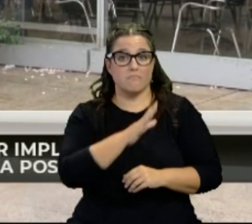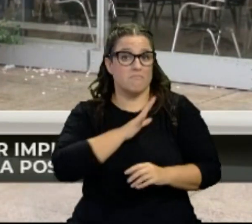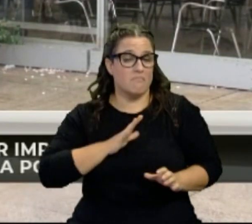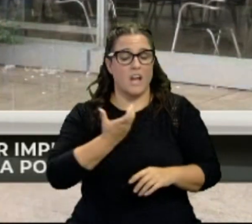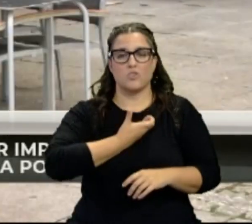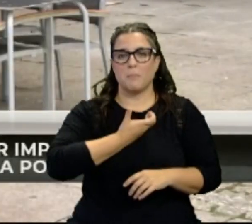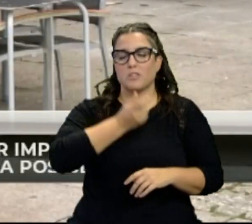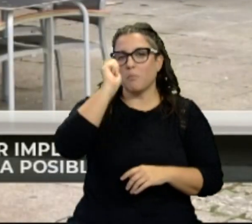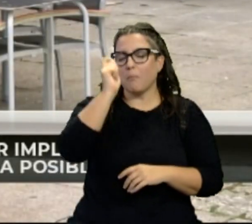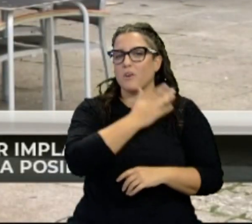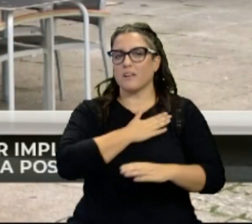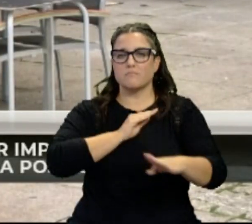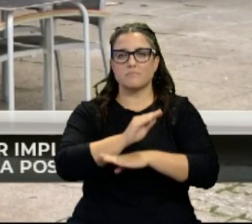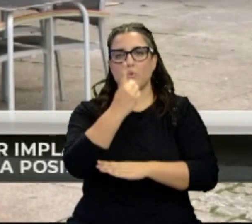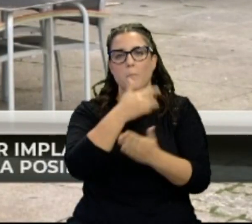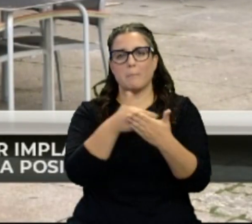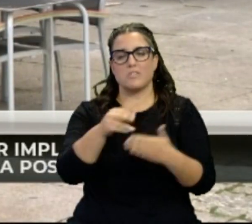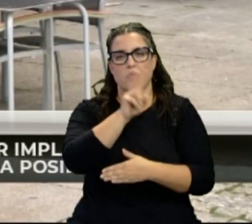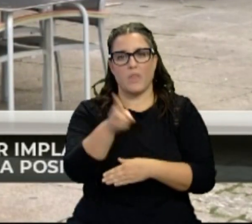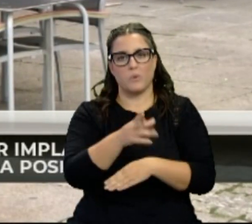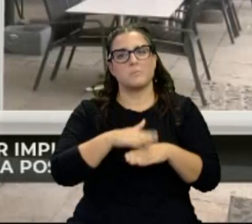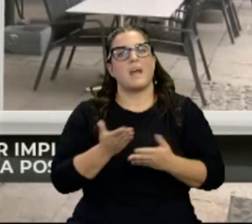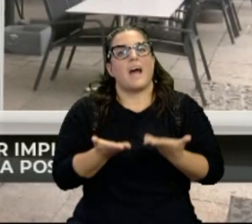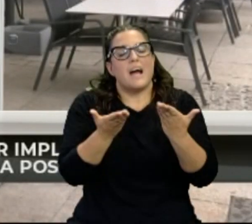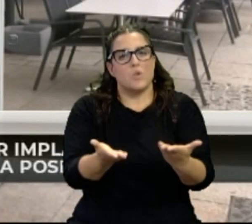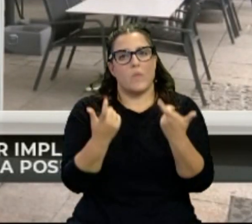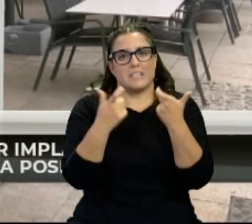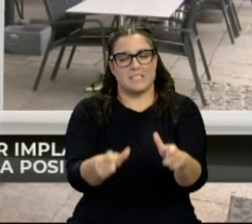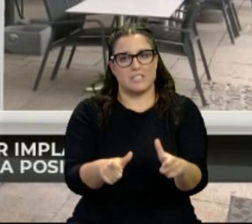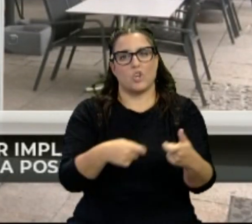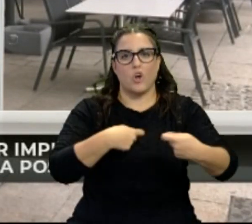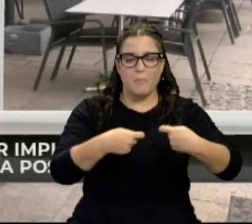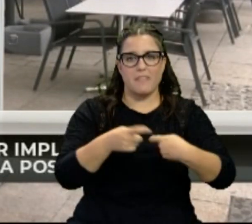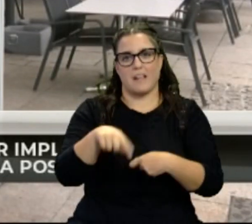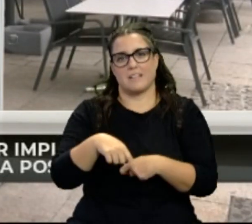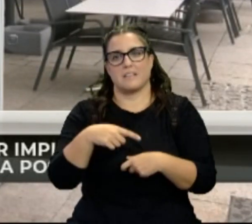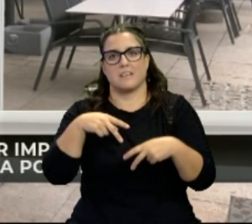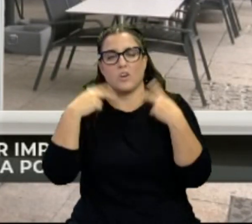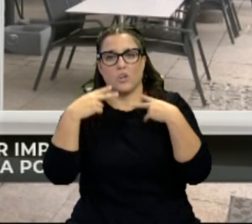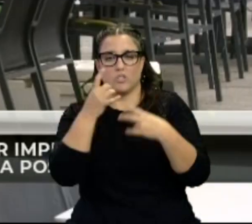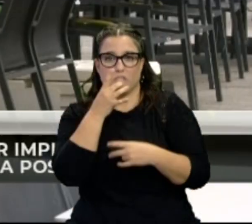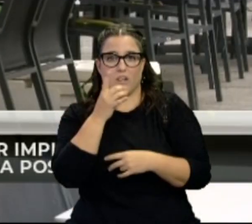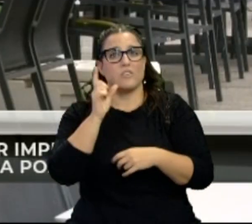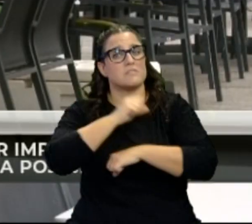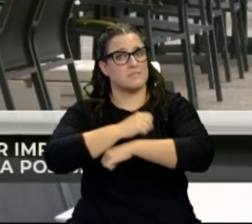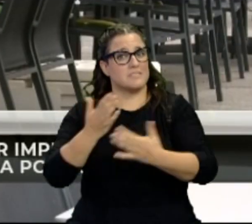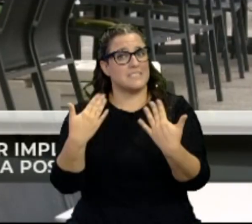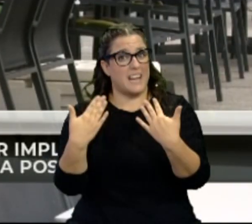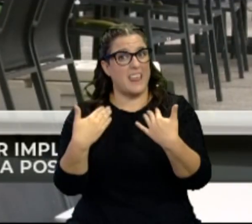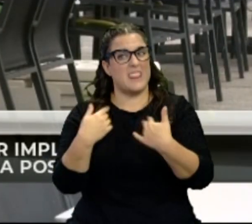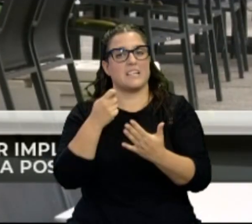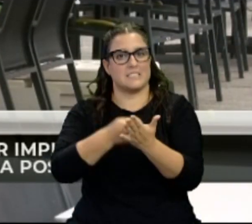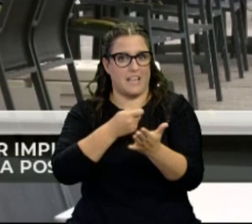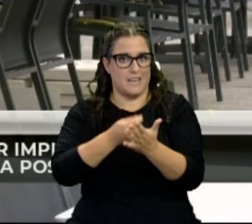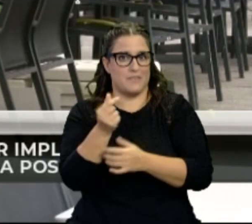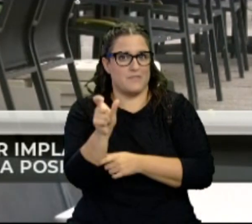Pamplona plantea destinar algo más de 1 millón de euros en ayudas al sector hostelero y comercial y suprime la tarifa de terrazas para 2021. Por cierto, que el alcalde Enrique Maya sigue con